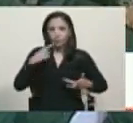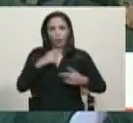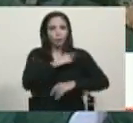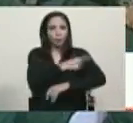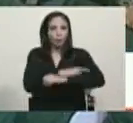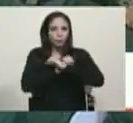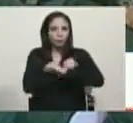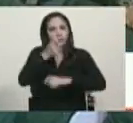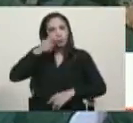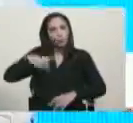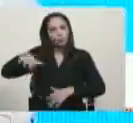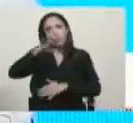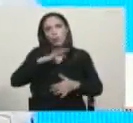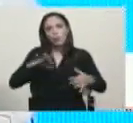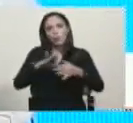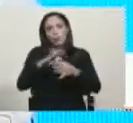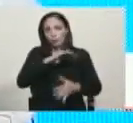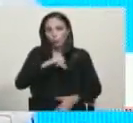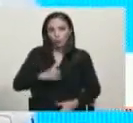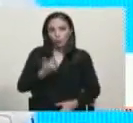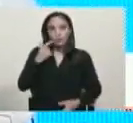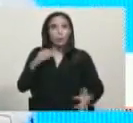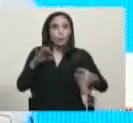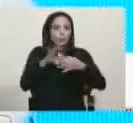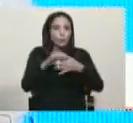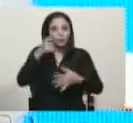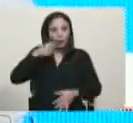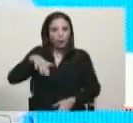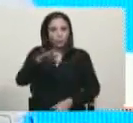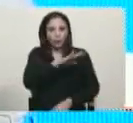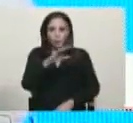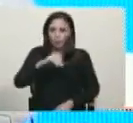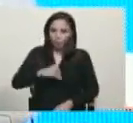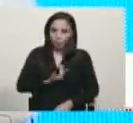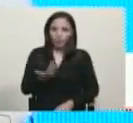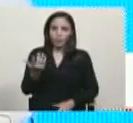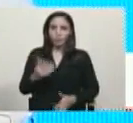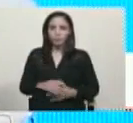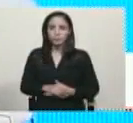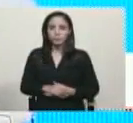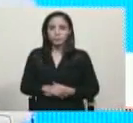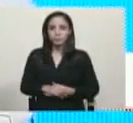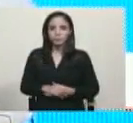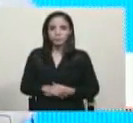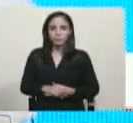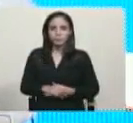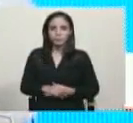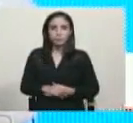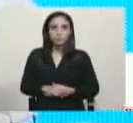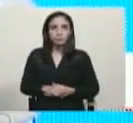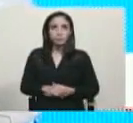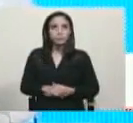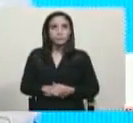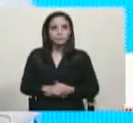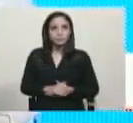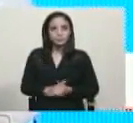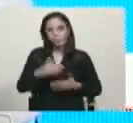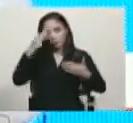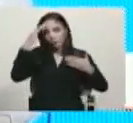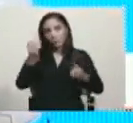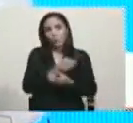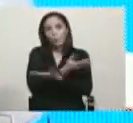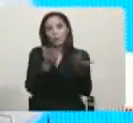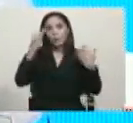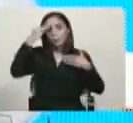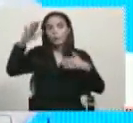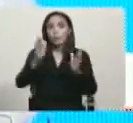lo puede todo. Con el pueblo todo, sin el pueblo nada. Bueno, saludos Cumaná.